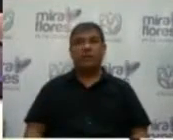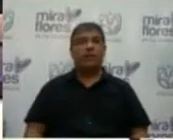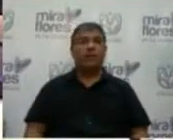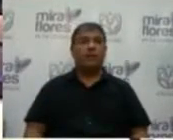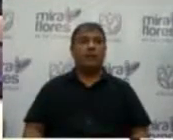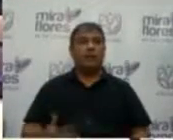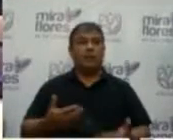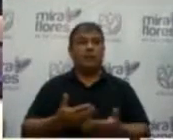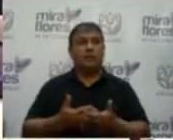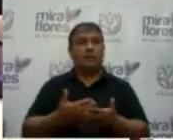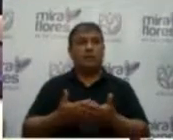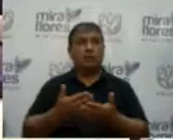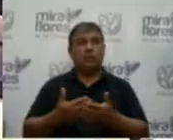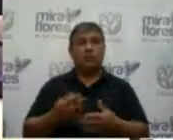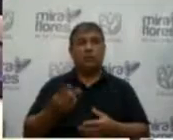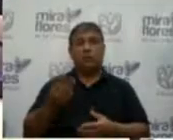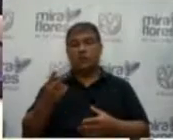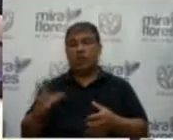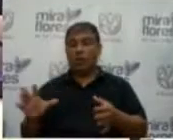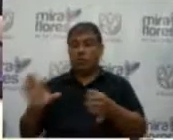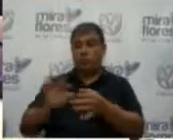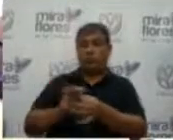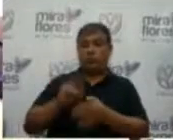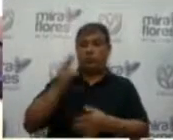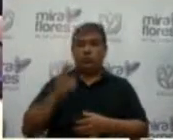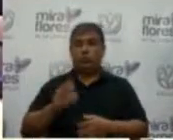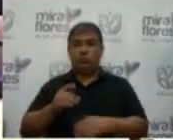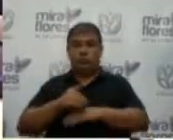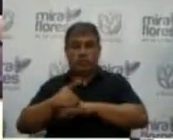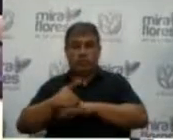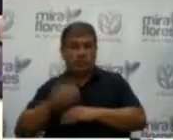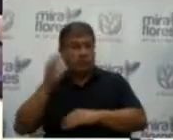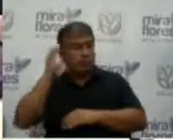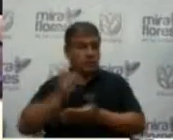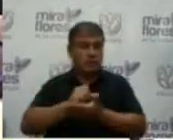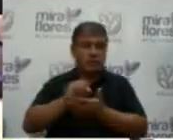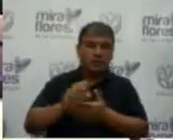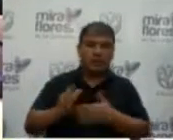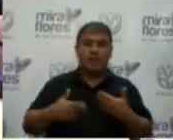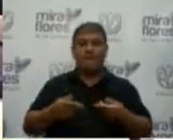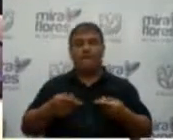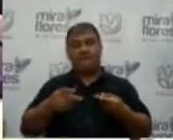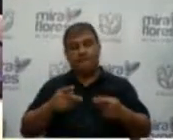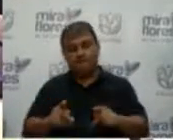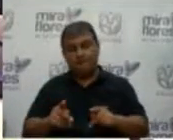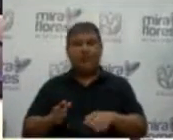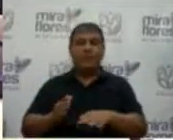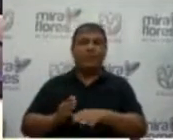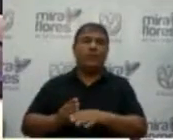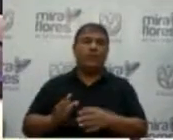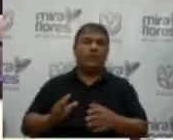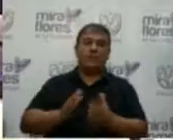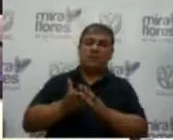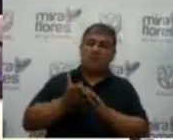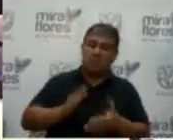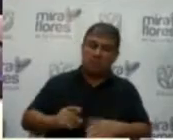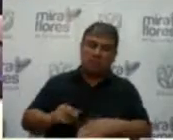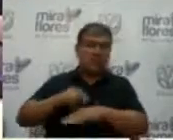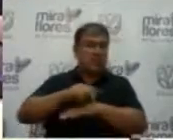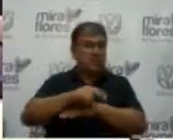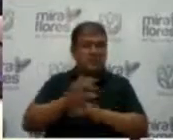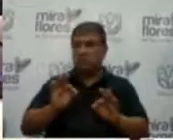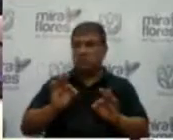Y esta unión entre los dos distritos va a facilitar este pase, esta ciclovía y paso